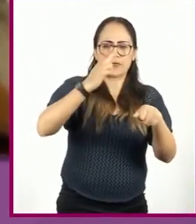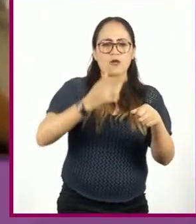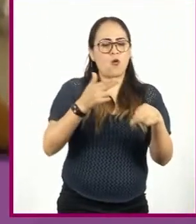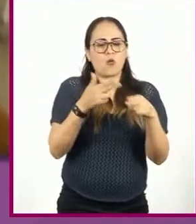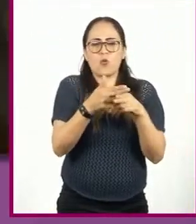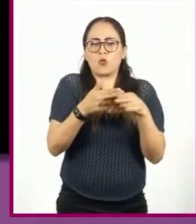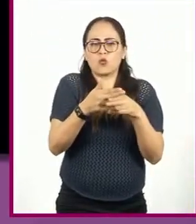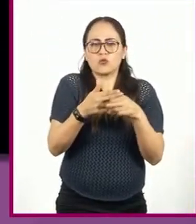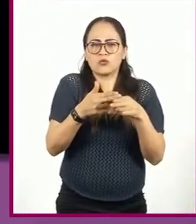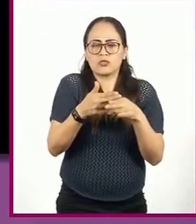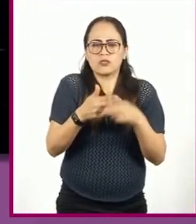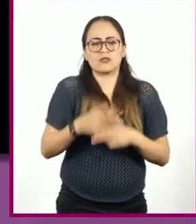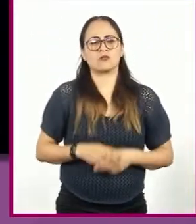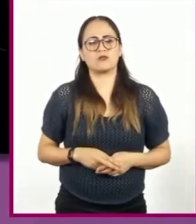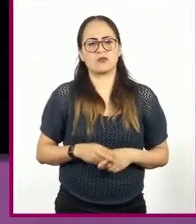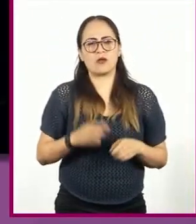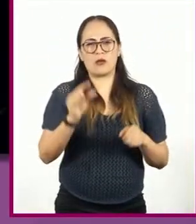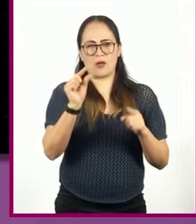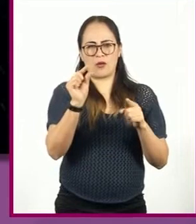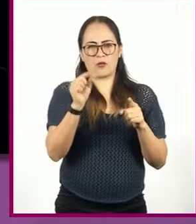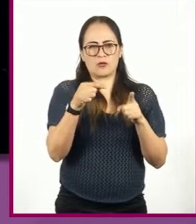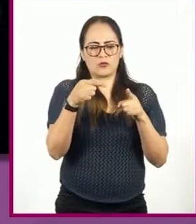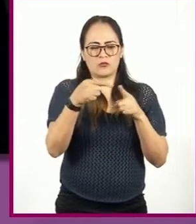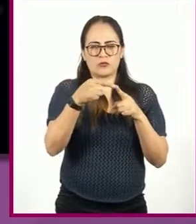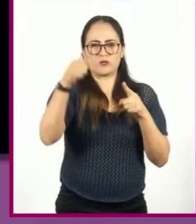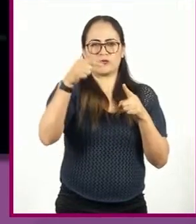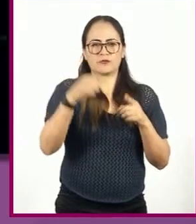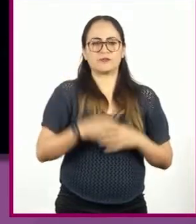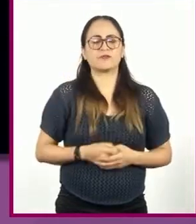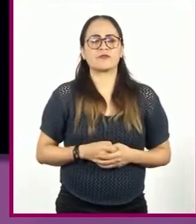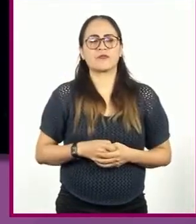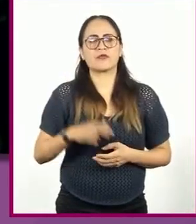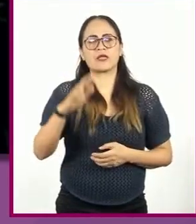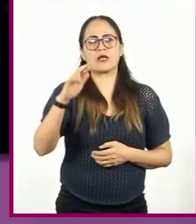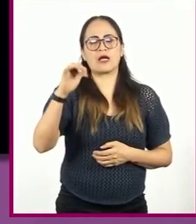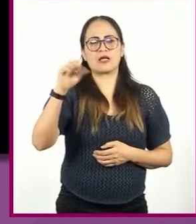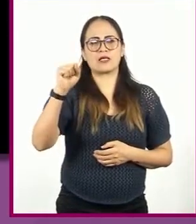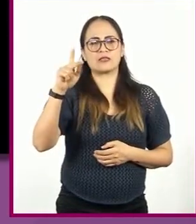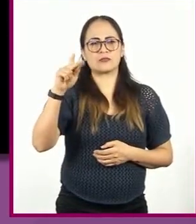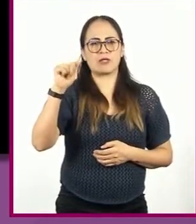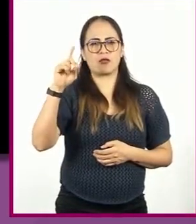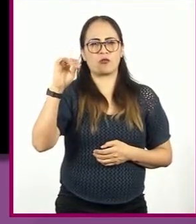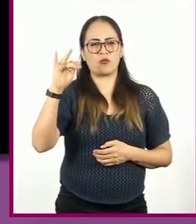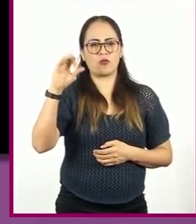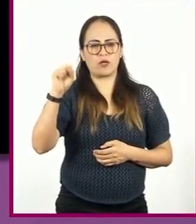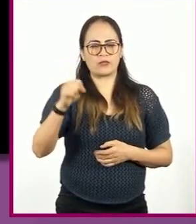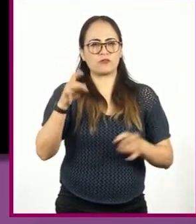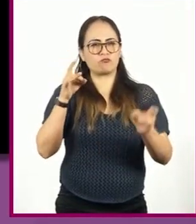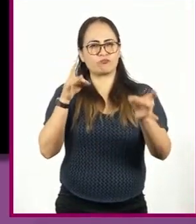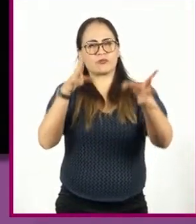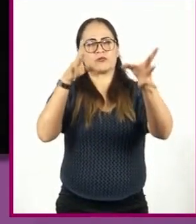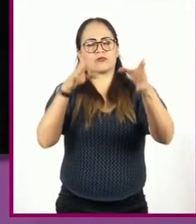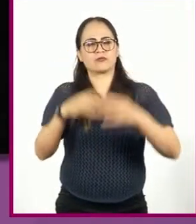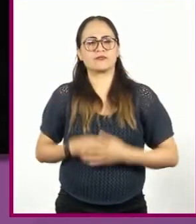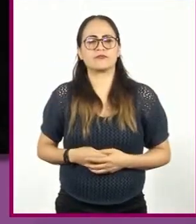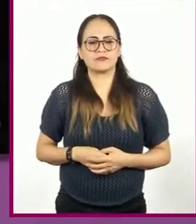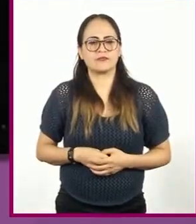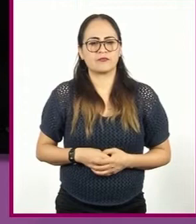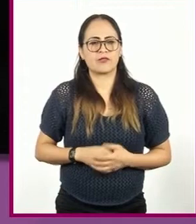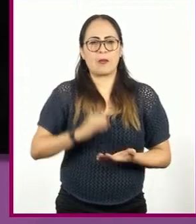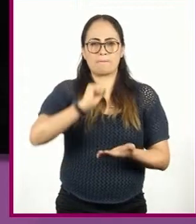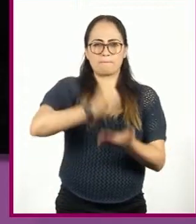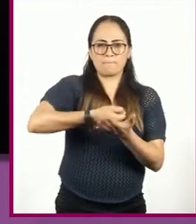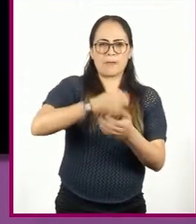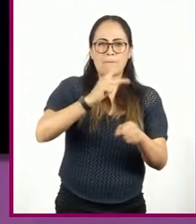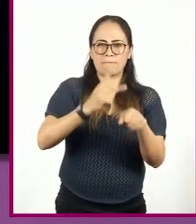cuchillos, puntas de lanza, raspadores, lanzadardos y